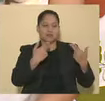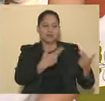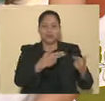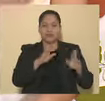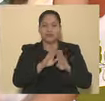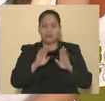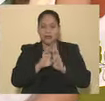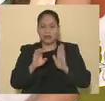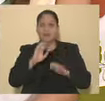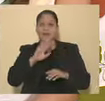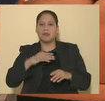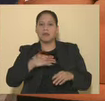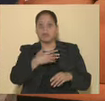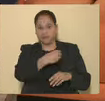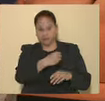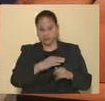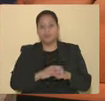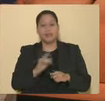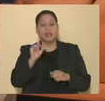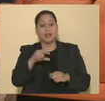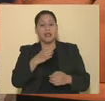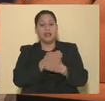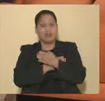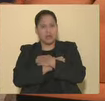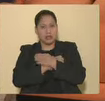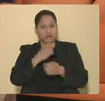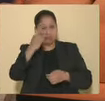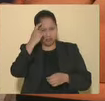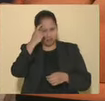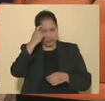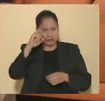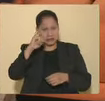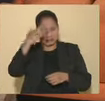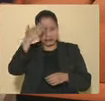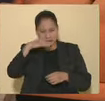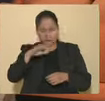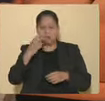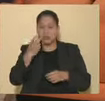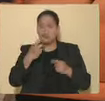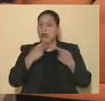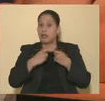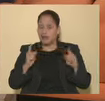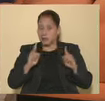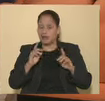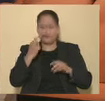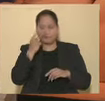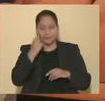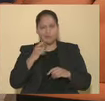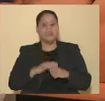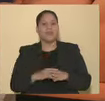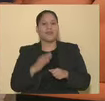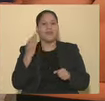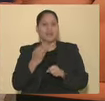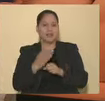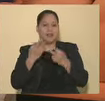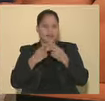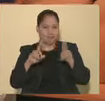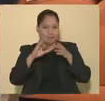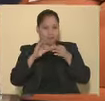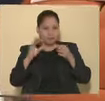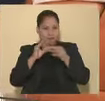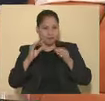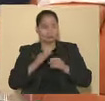ejemplo, ¿no? Claro. Pero bueno, la educación consciente tiene una diferencia interesante. Fíjense bien, para empezar,